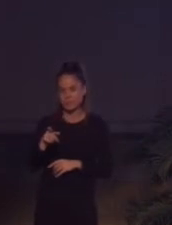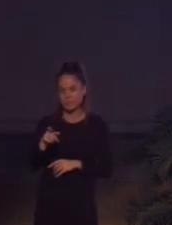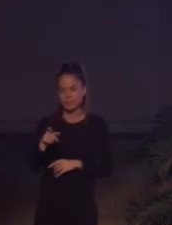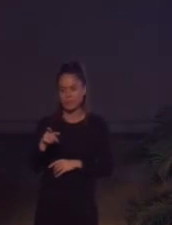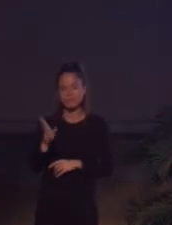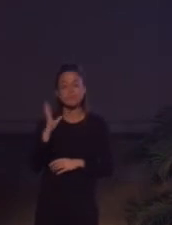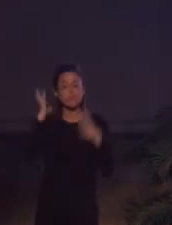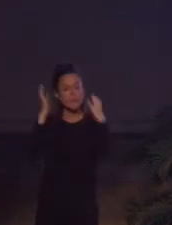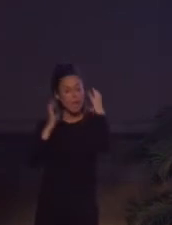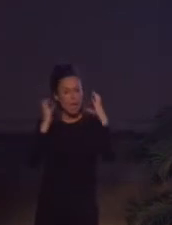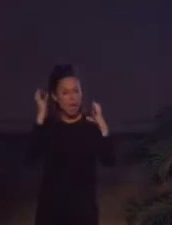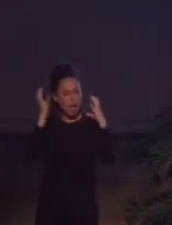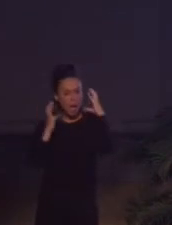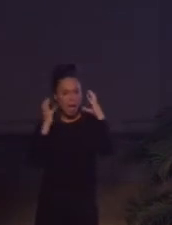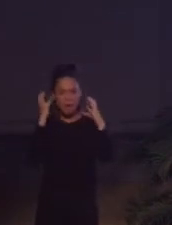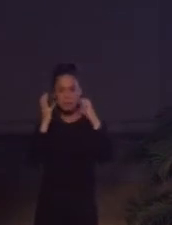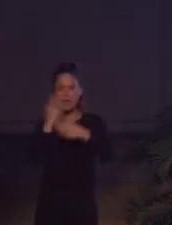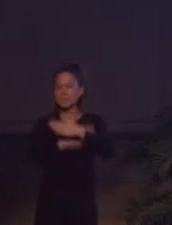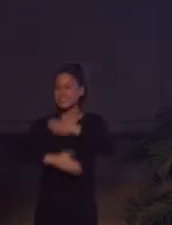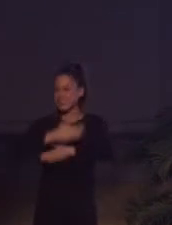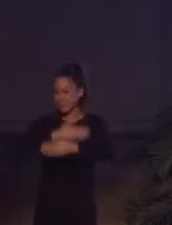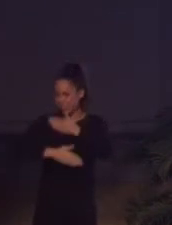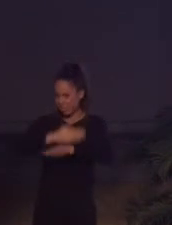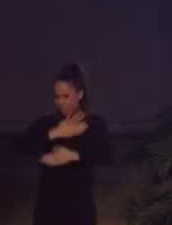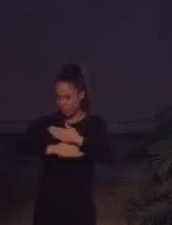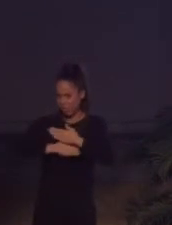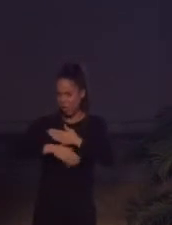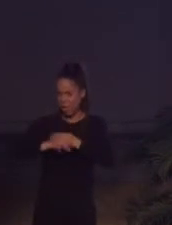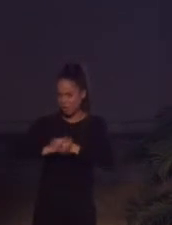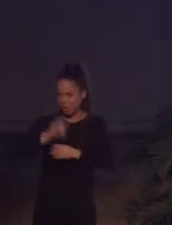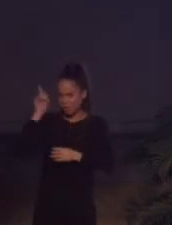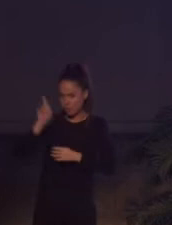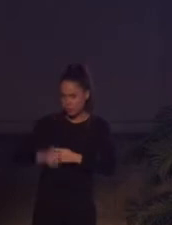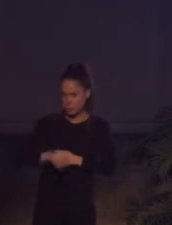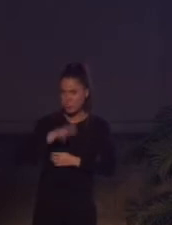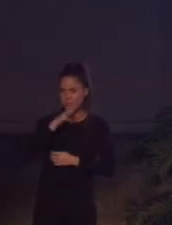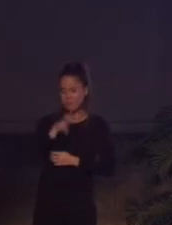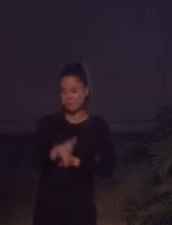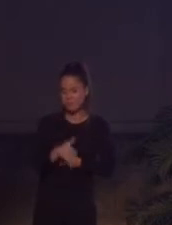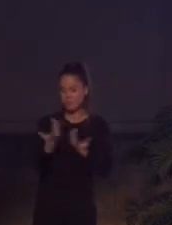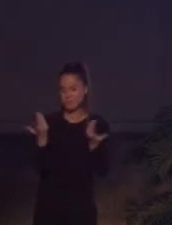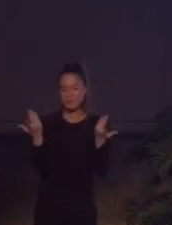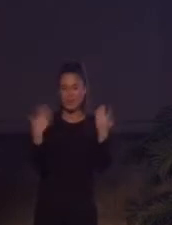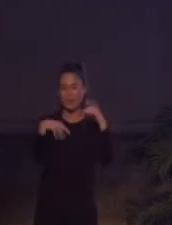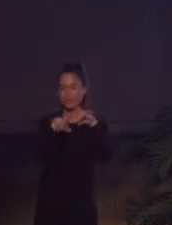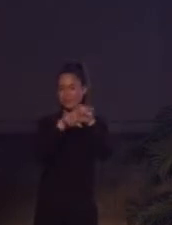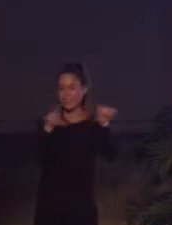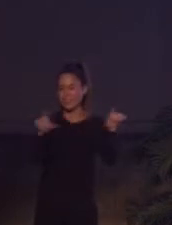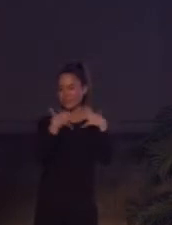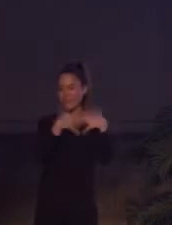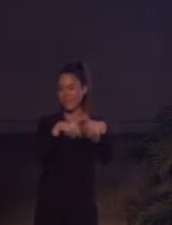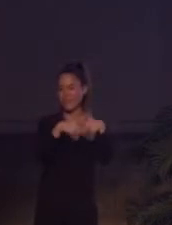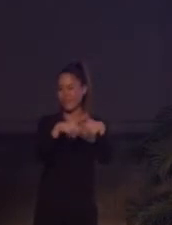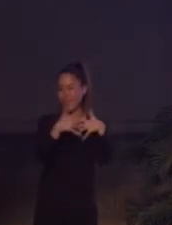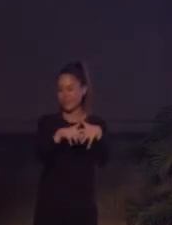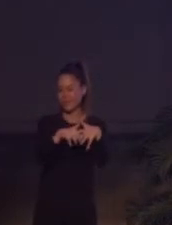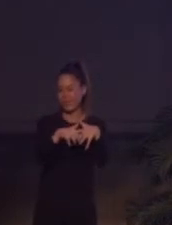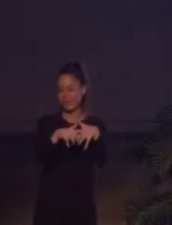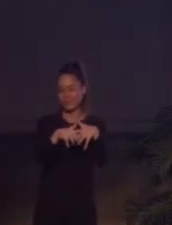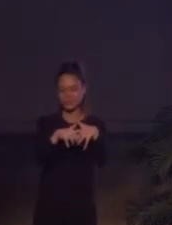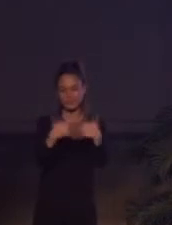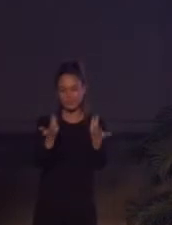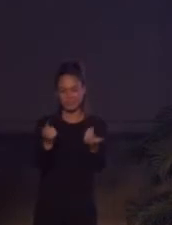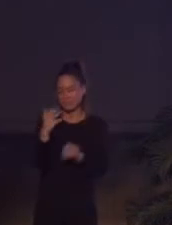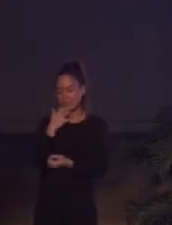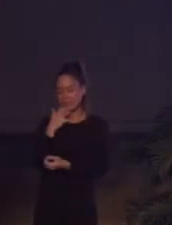son animales con cierta discapacidad porque la industria de la explotación animal a los cuerpos CRIP